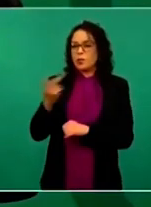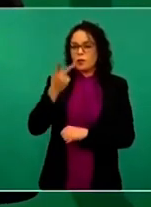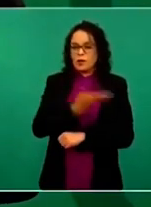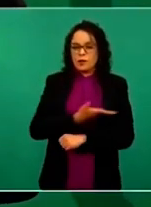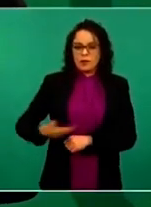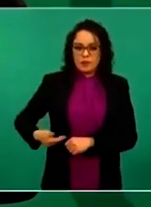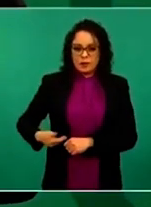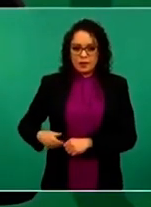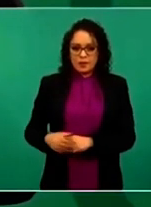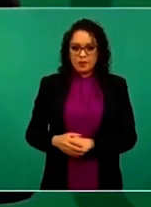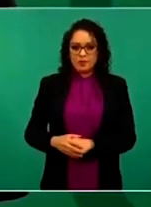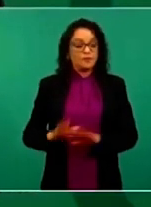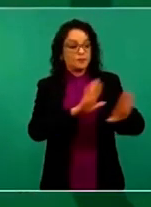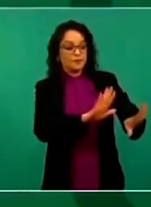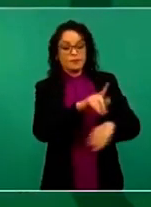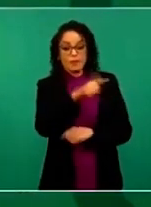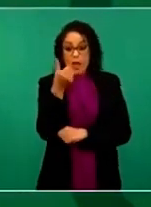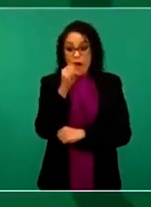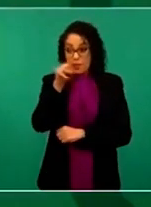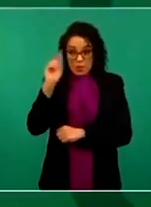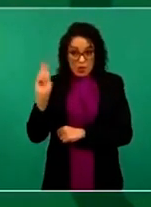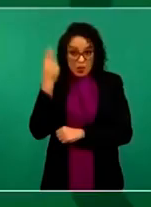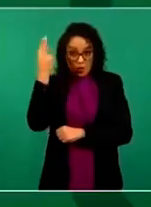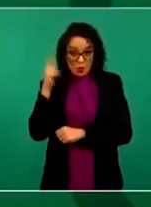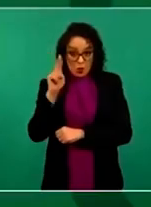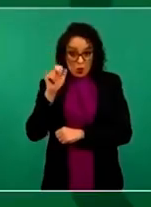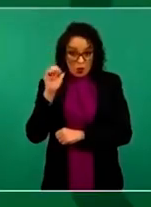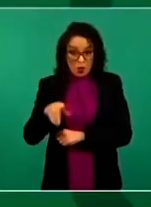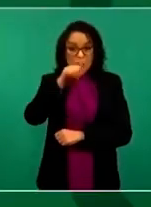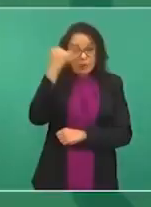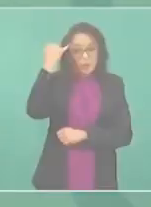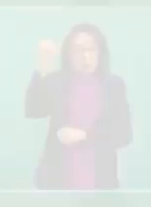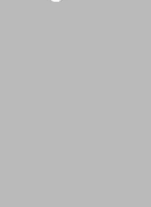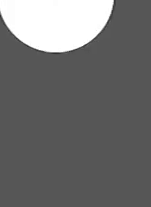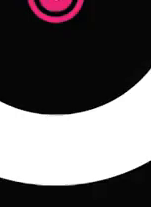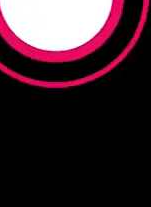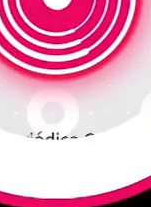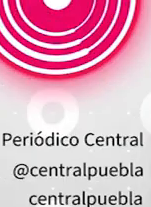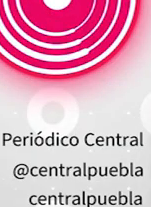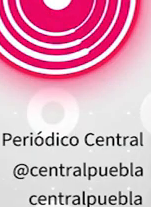imaginen cómo están otras universidades.